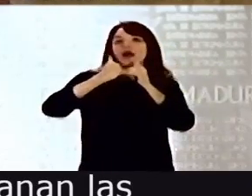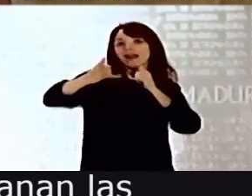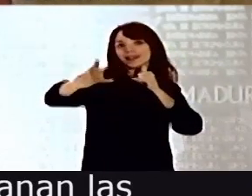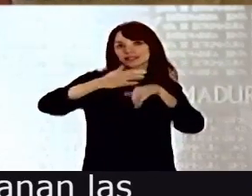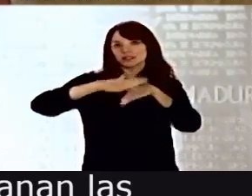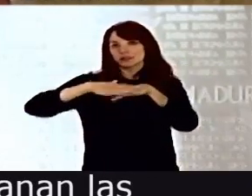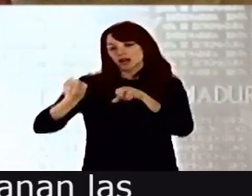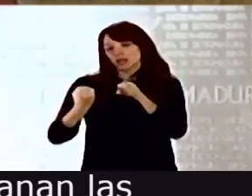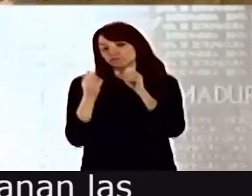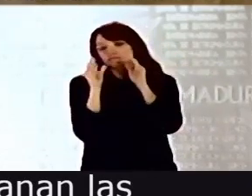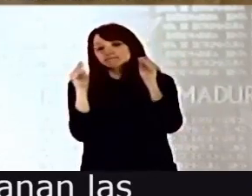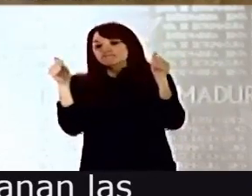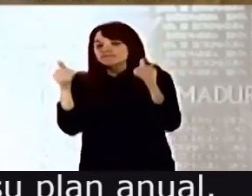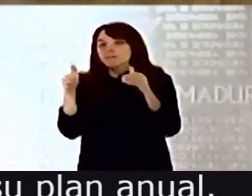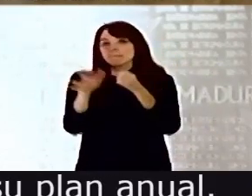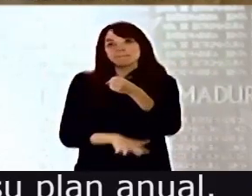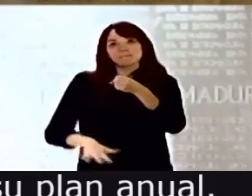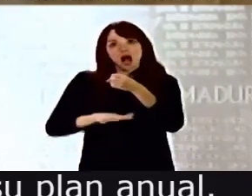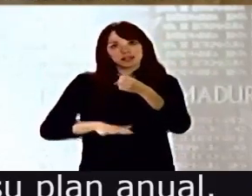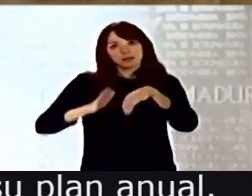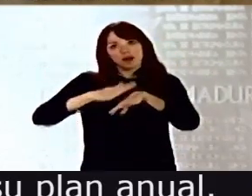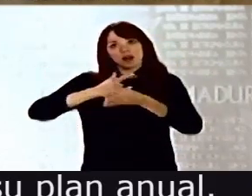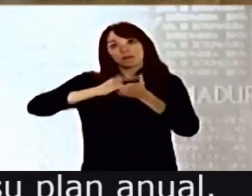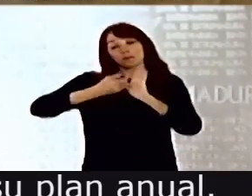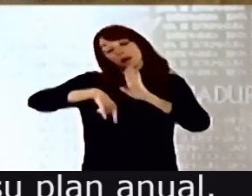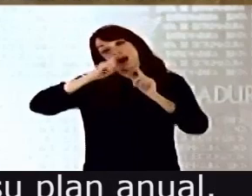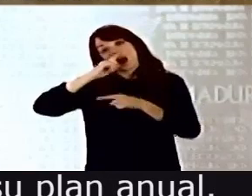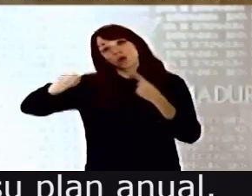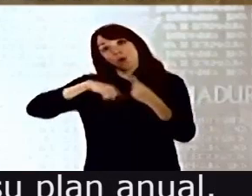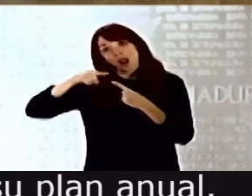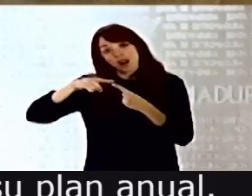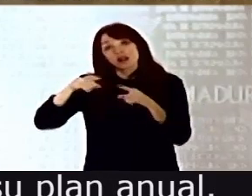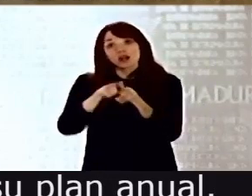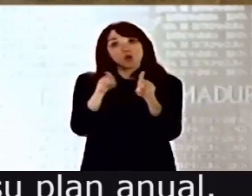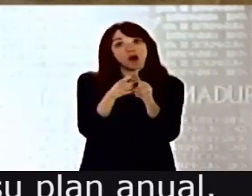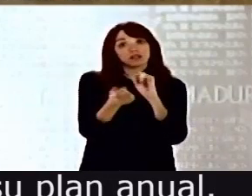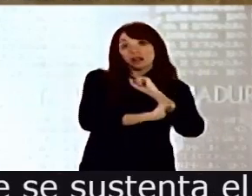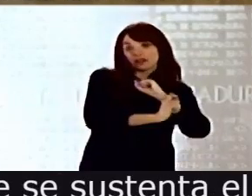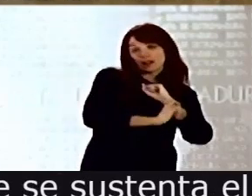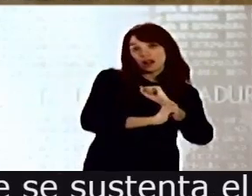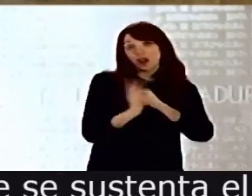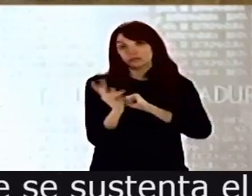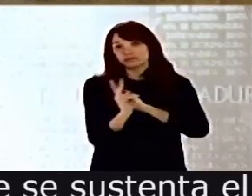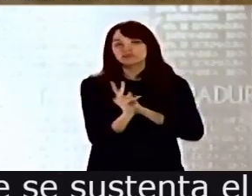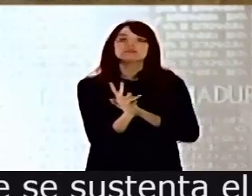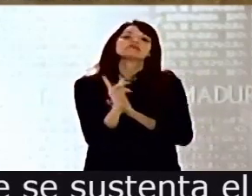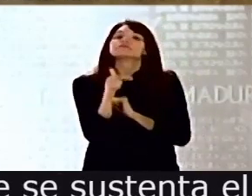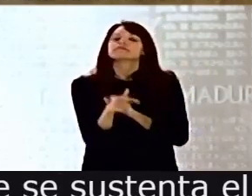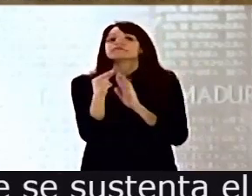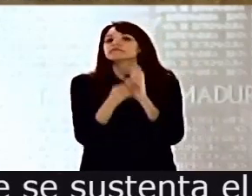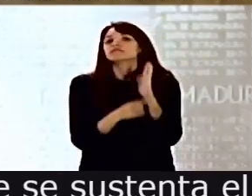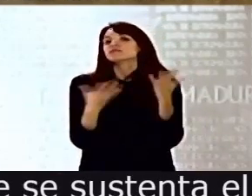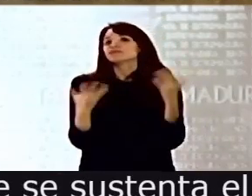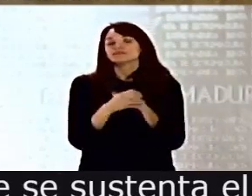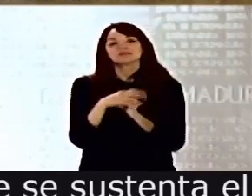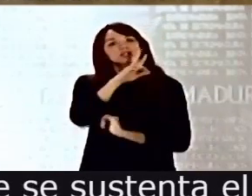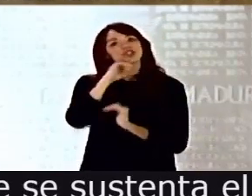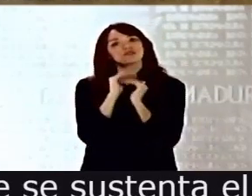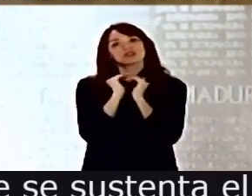que se sustenta el plan anual, al igual que la estrategia, no son otros que la